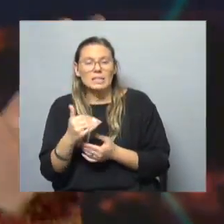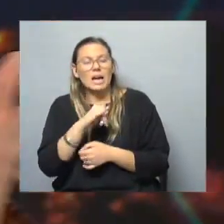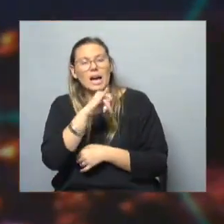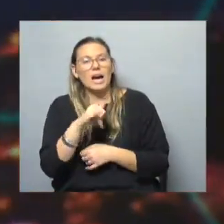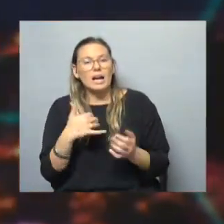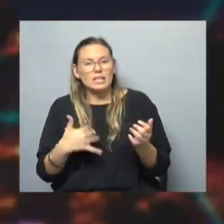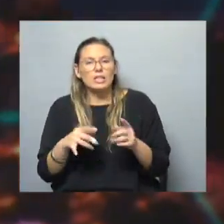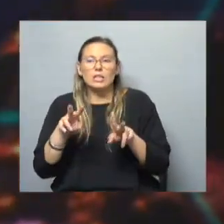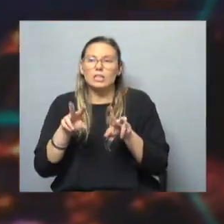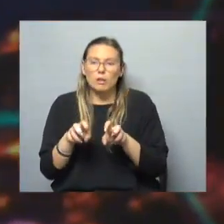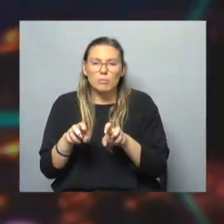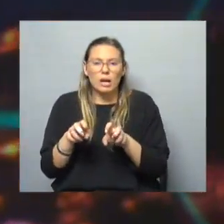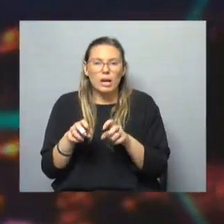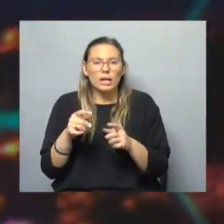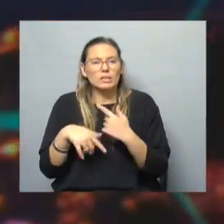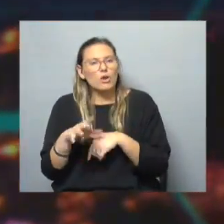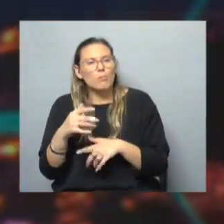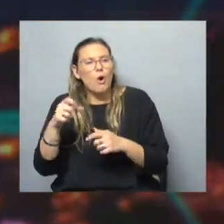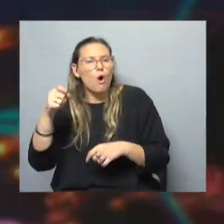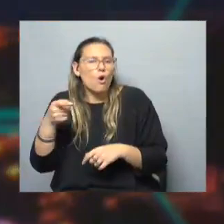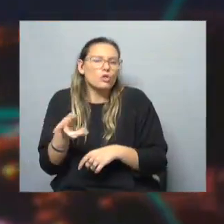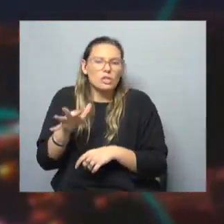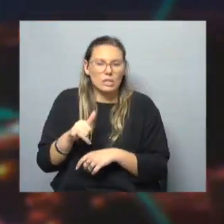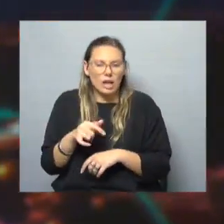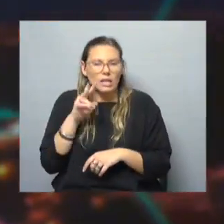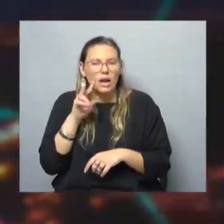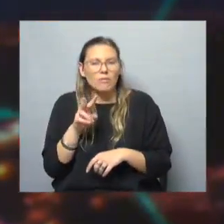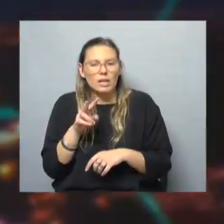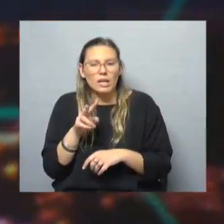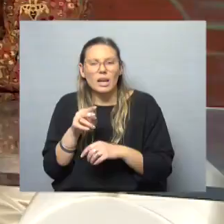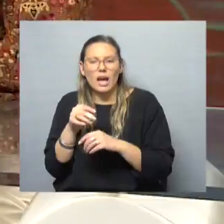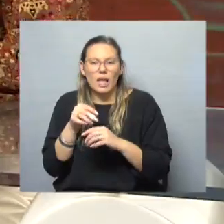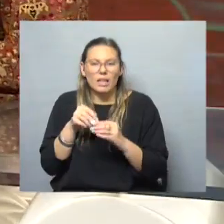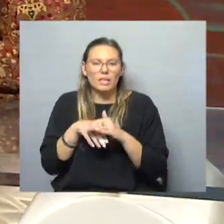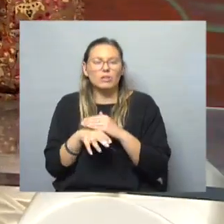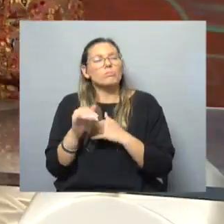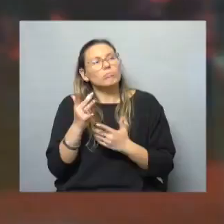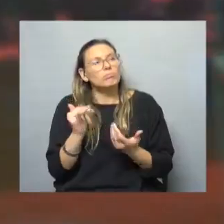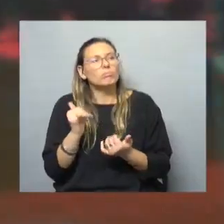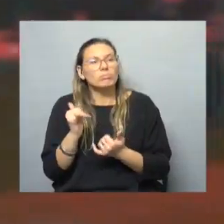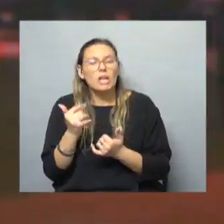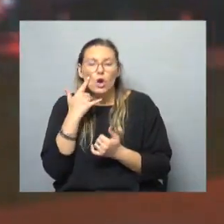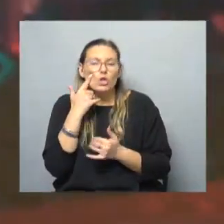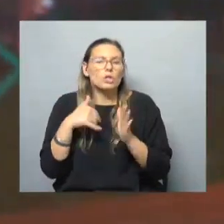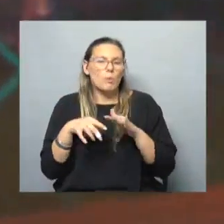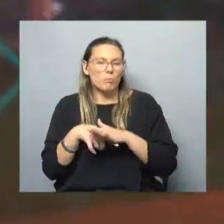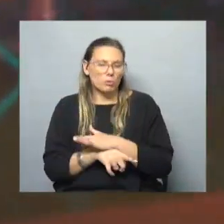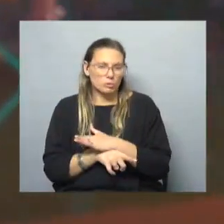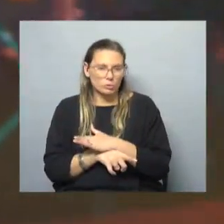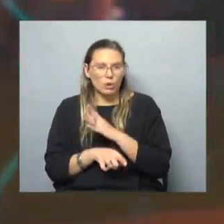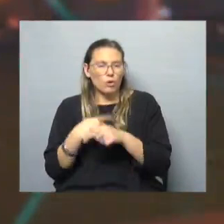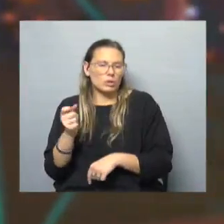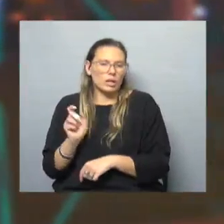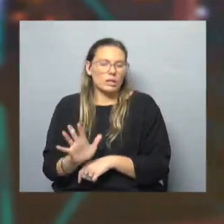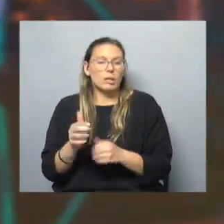cosas domésticas, que eso también es lindo como ver el otra interior. Otra mirada, ¿no? Es ver otra mirada y además... Una particularidad